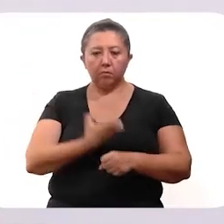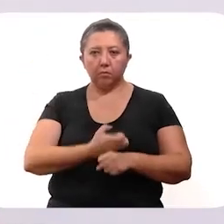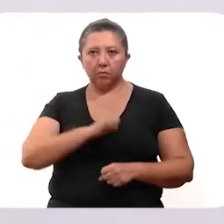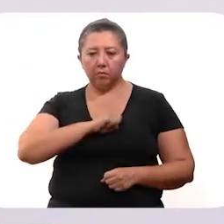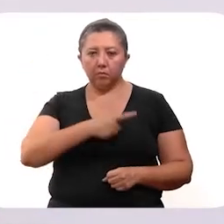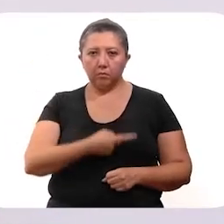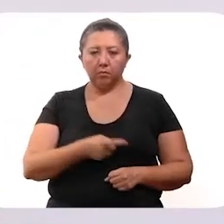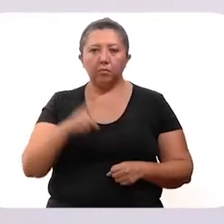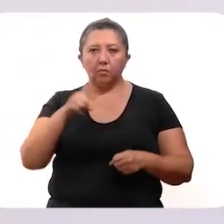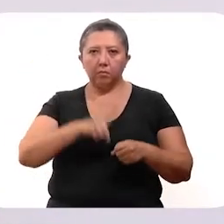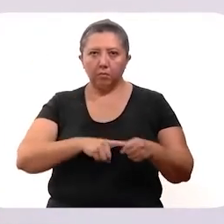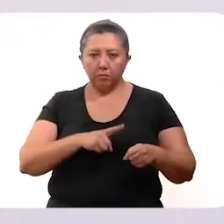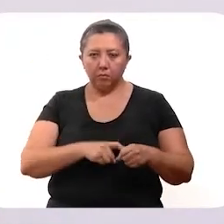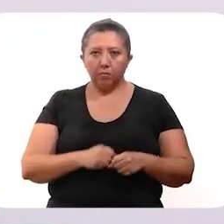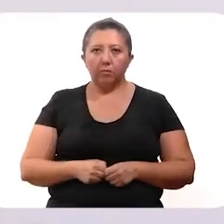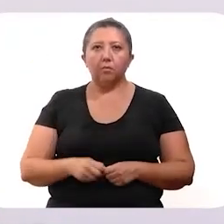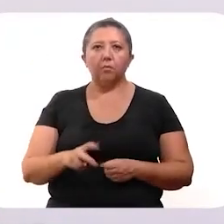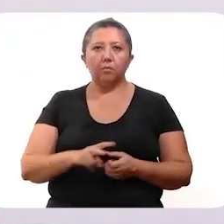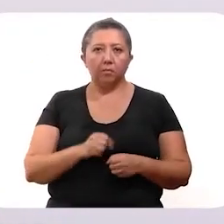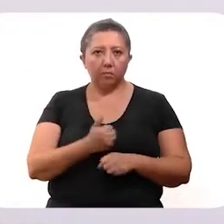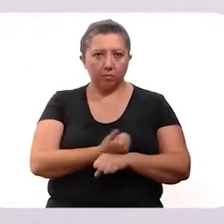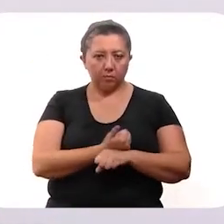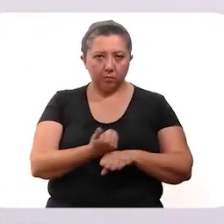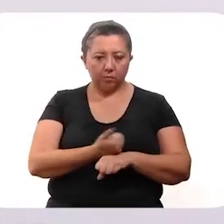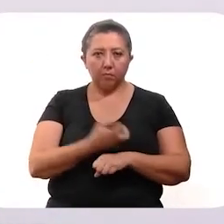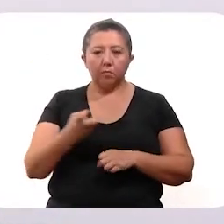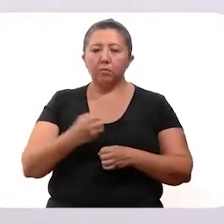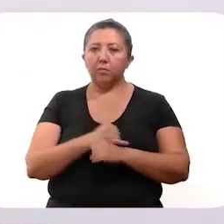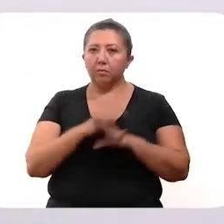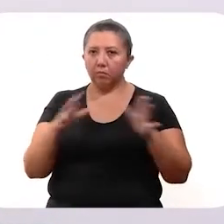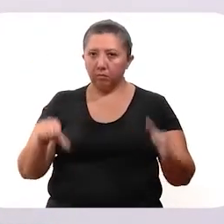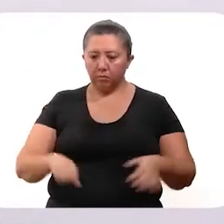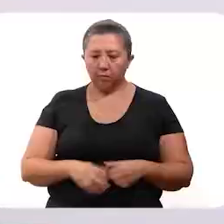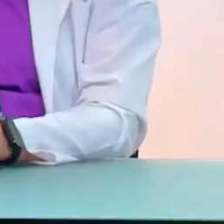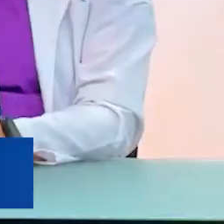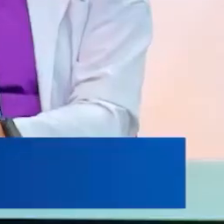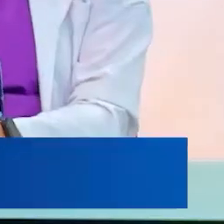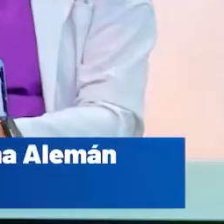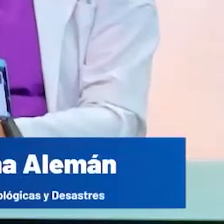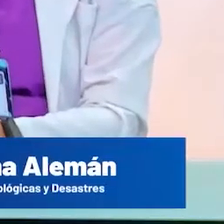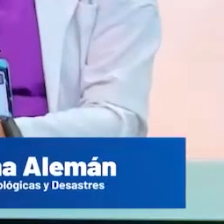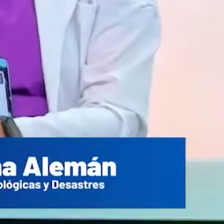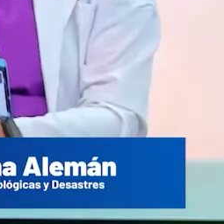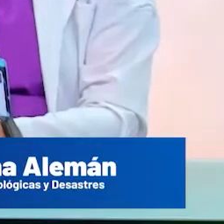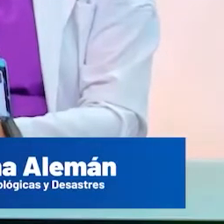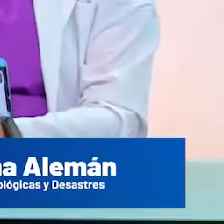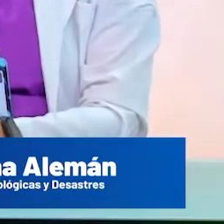Semáforo Estatal de Salud marcan color amarillo. Hasta aquí mi reporte, doctor.